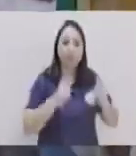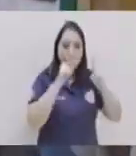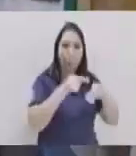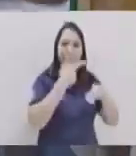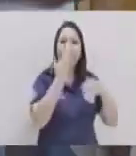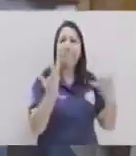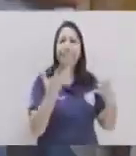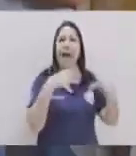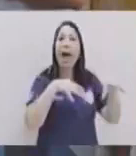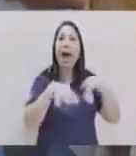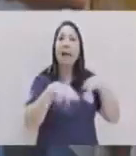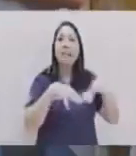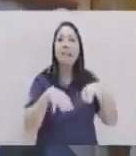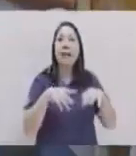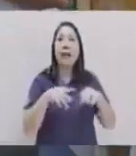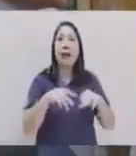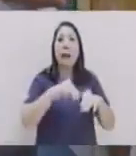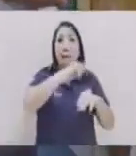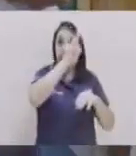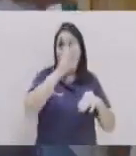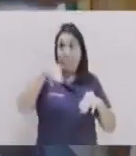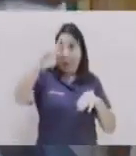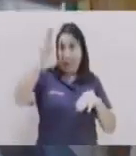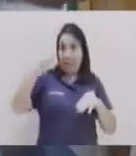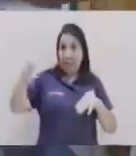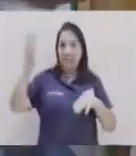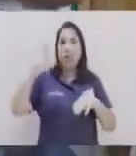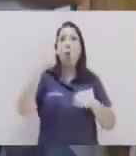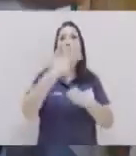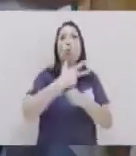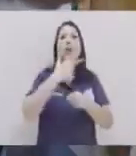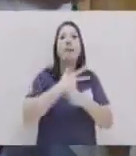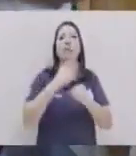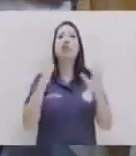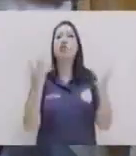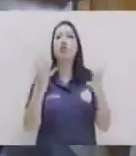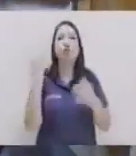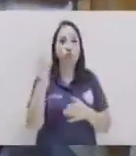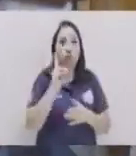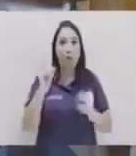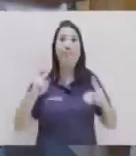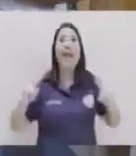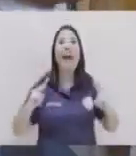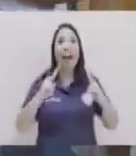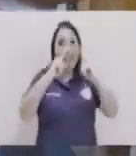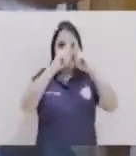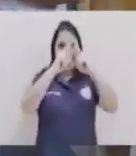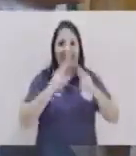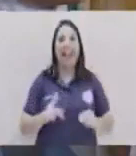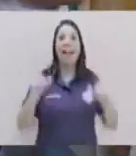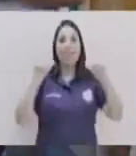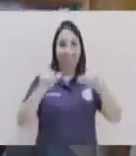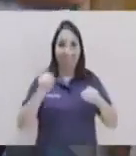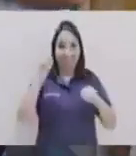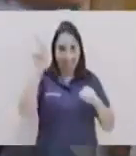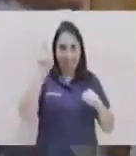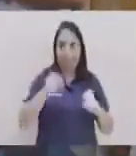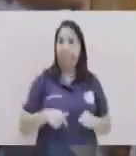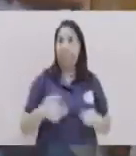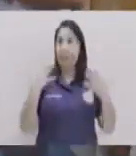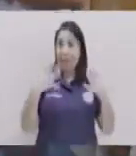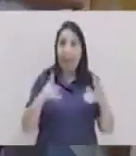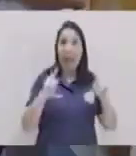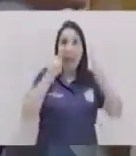trabajar un paisaje guatemalteco y nos vamos a enfocar en el lago de Atitlán. Por tal razón tenemos ya nuestro